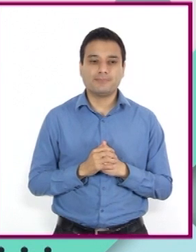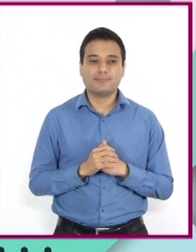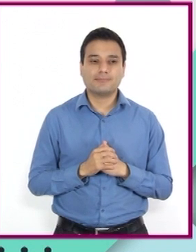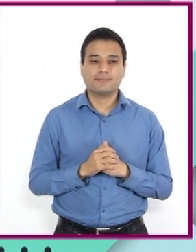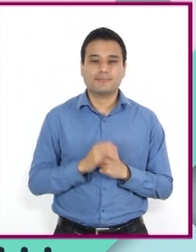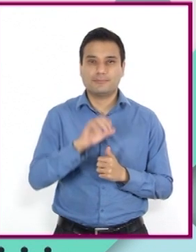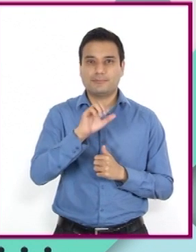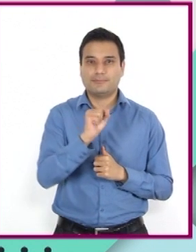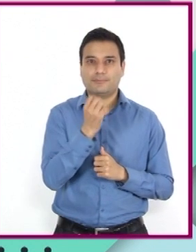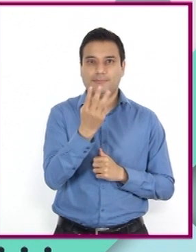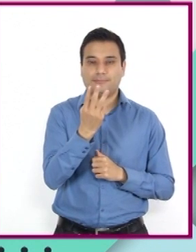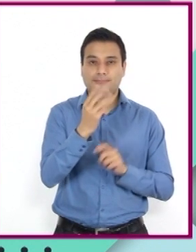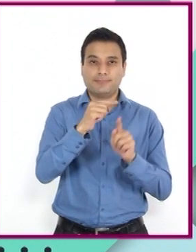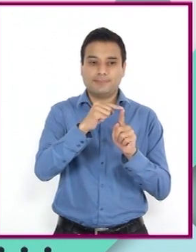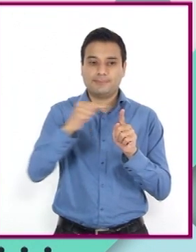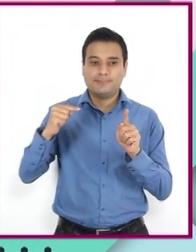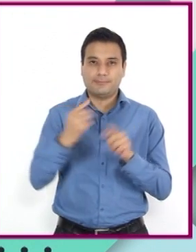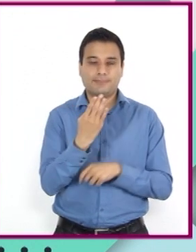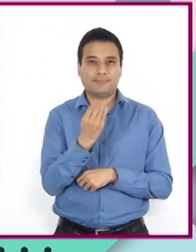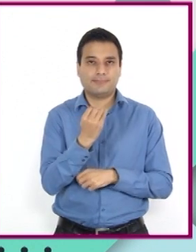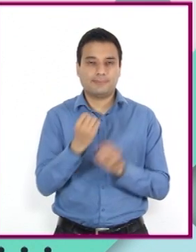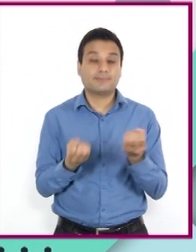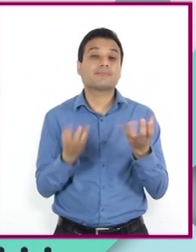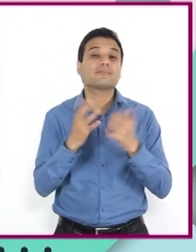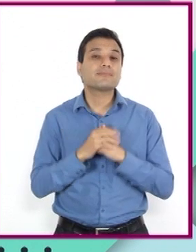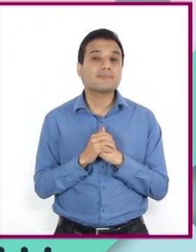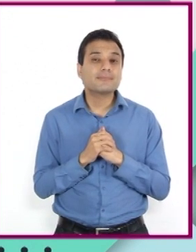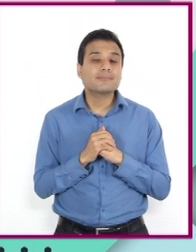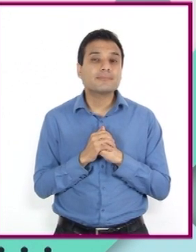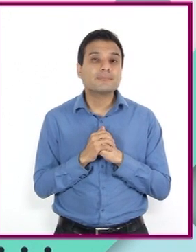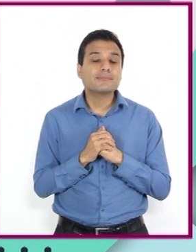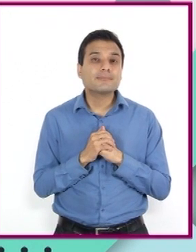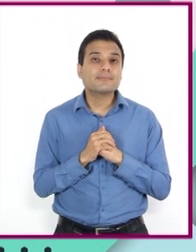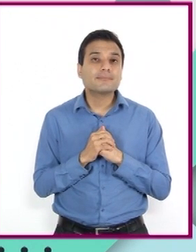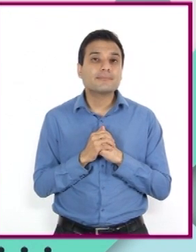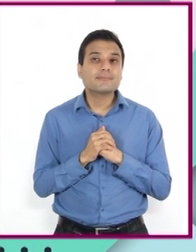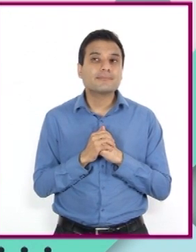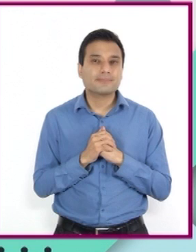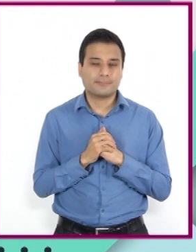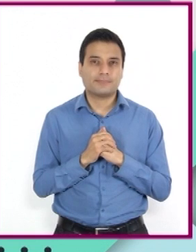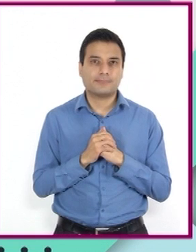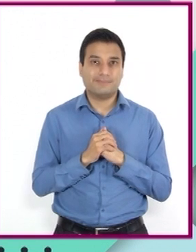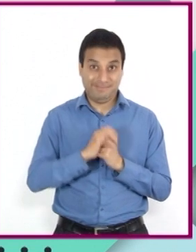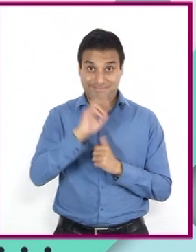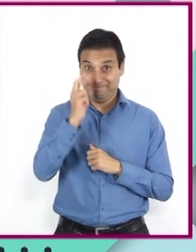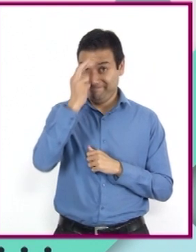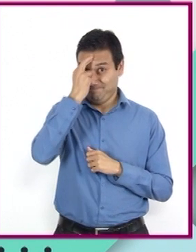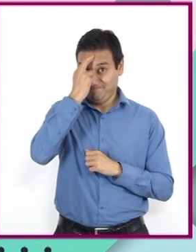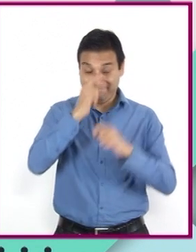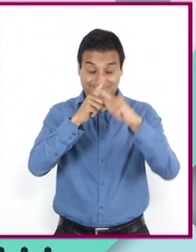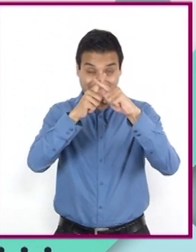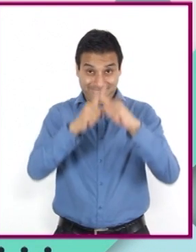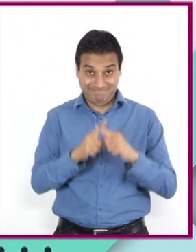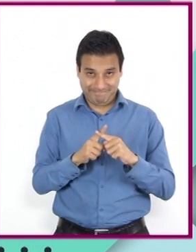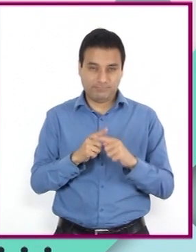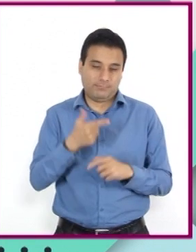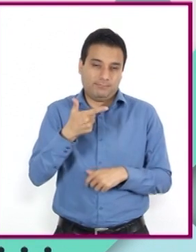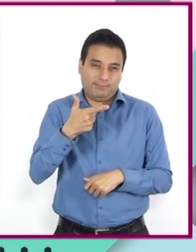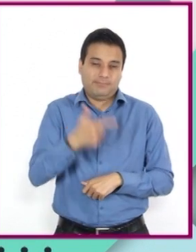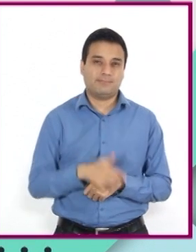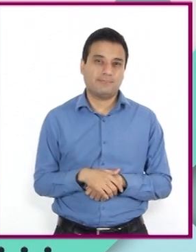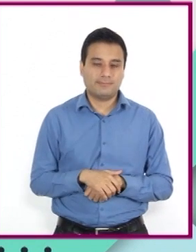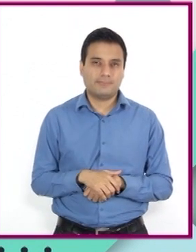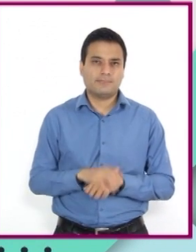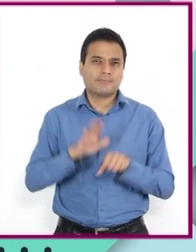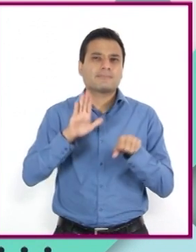es 63 entre 9? Recurramos a las tablas de multiplicar. El resultado es 7.